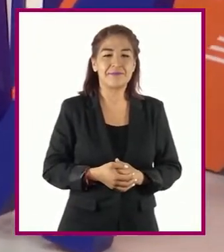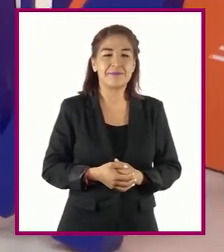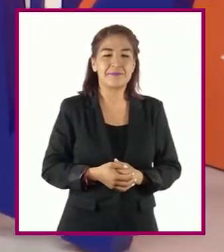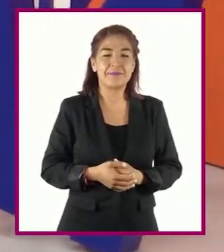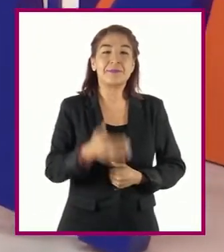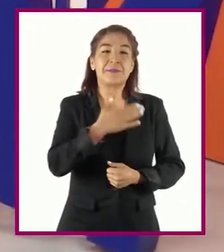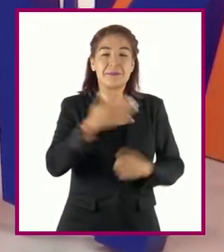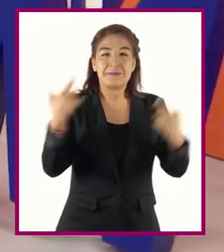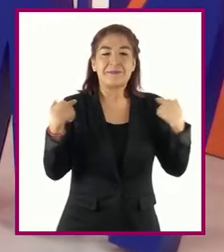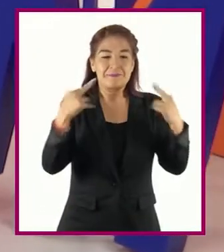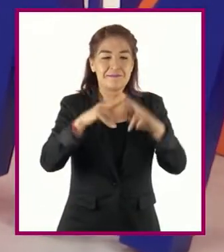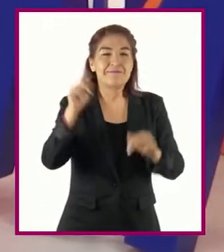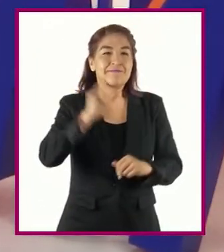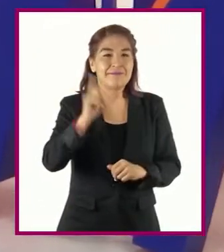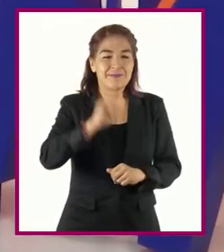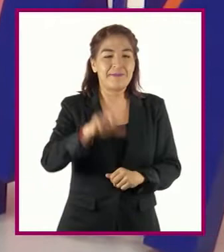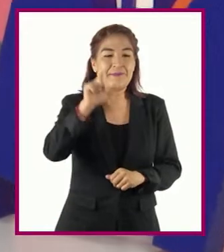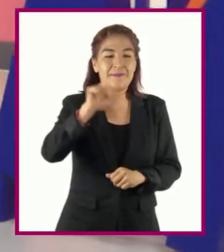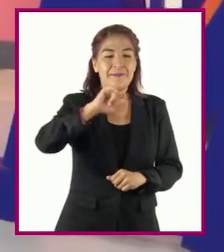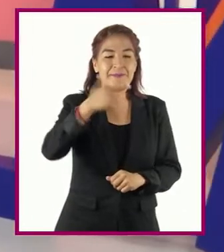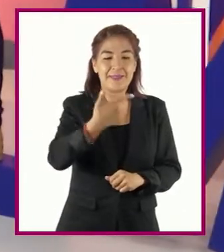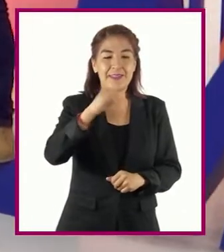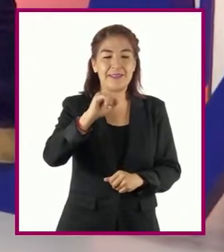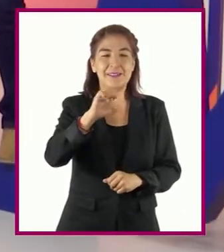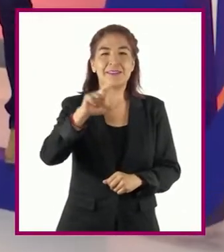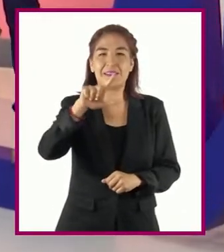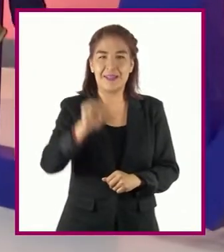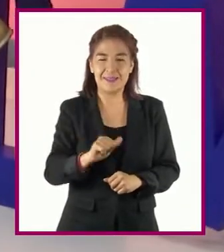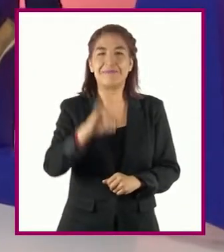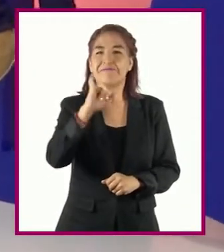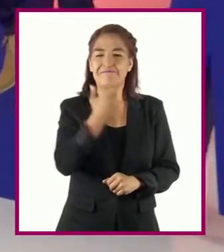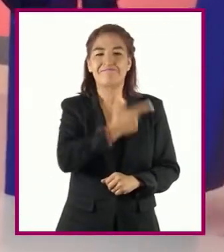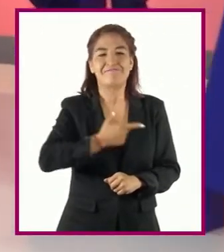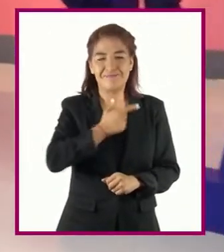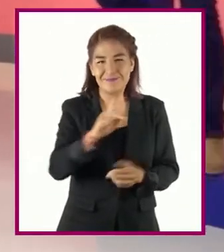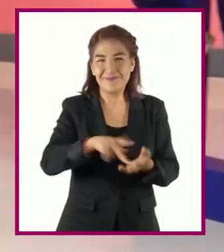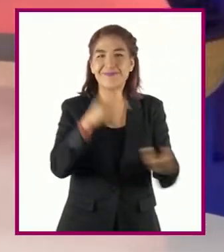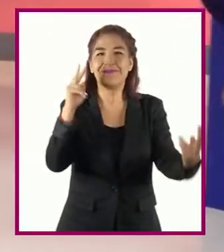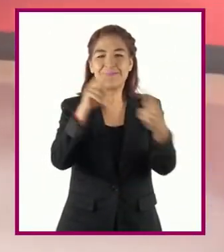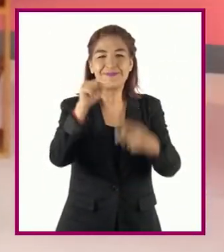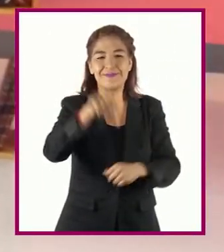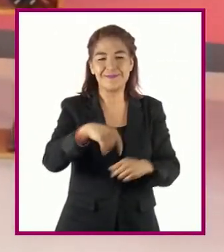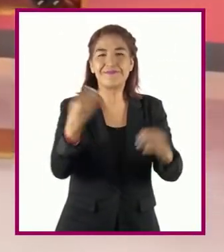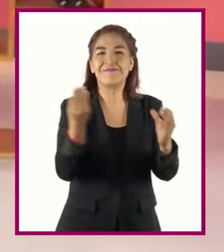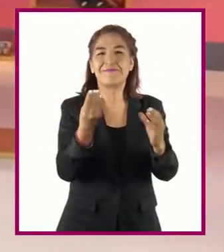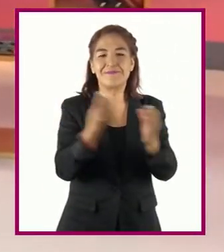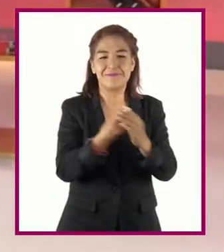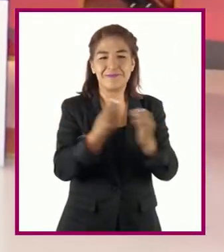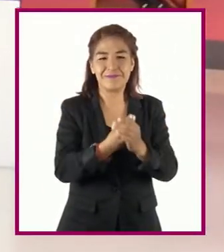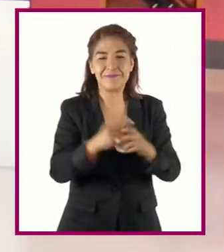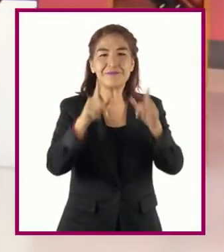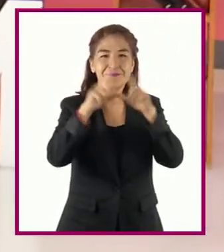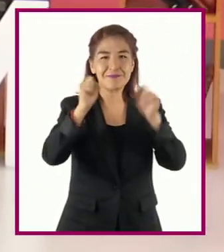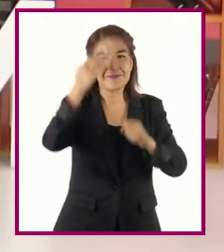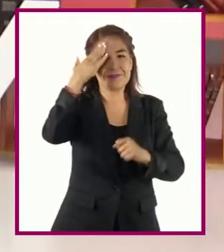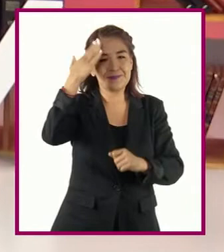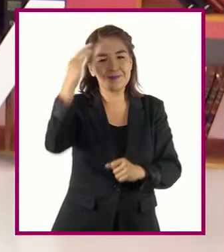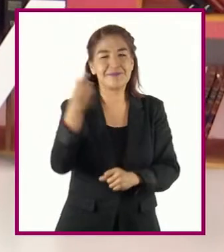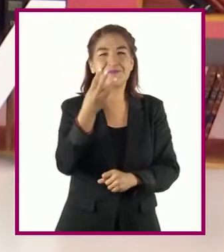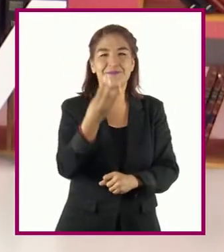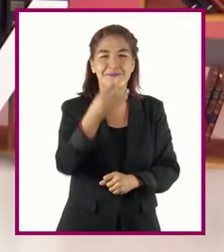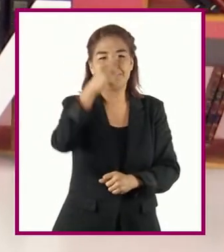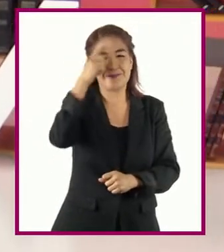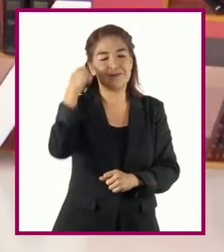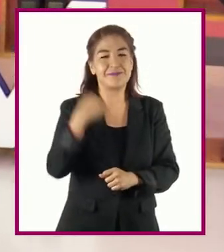Soy la profesora Gisela Hernández Escobar y efectivamente es un gusto encontrarnos por aquí en Lengua Materna